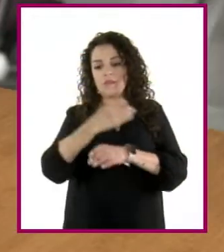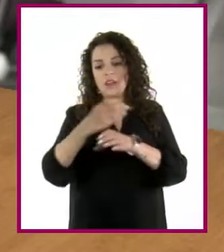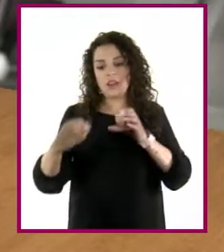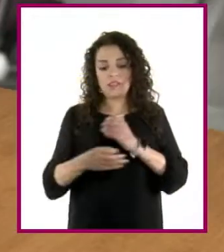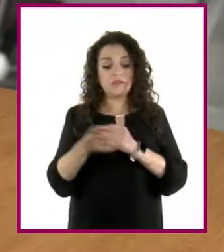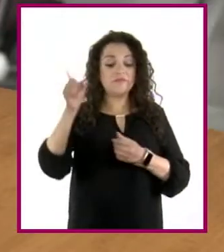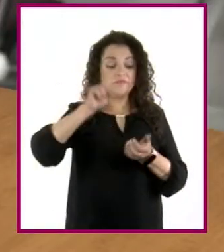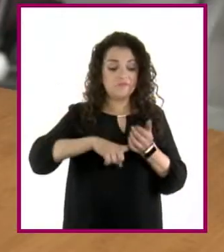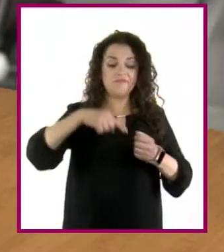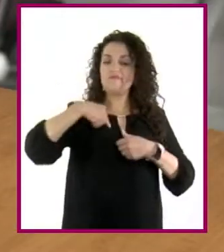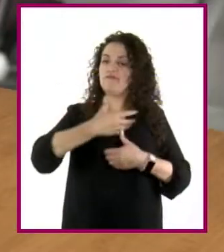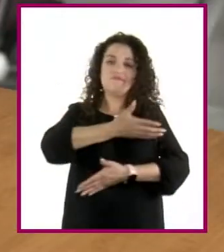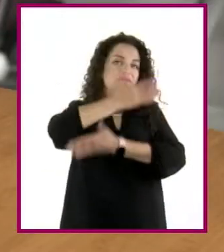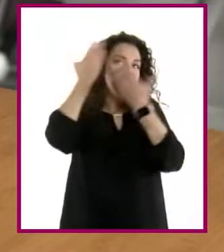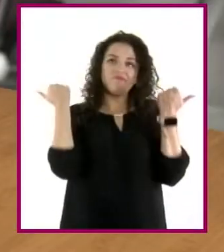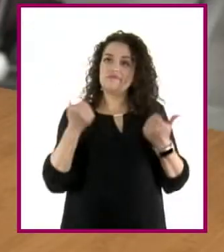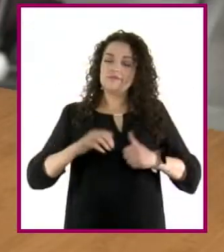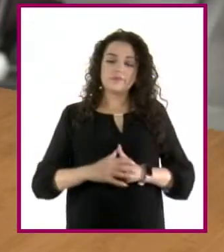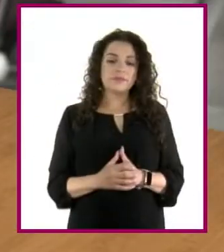sé.